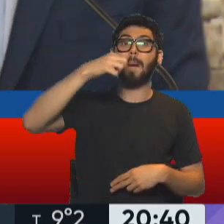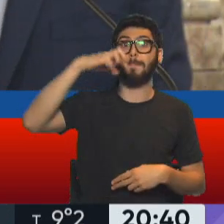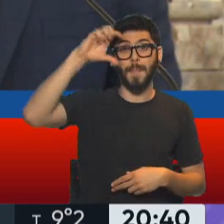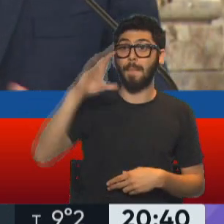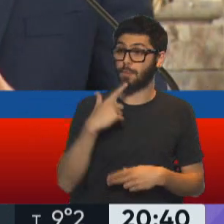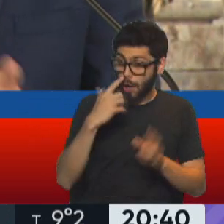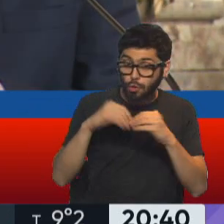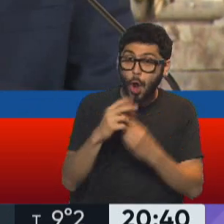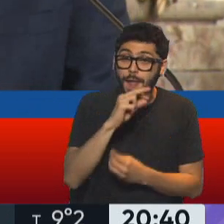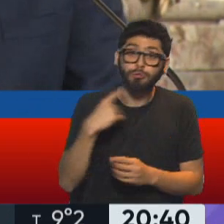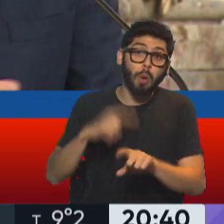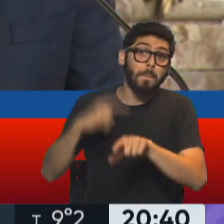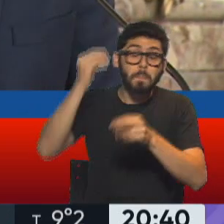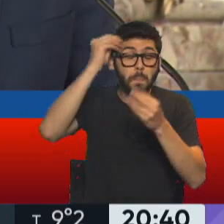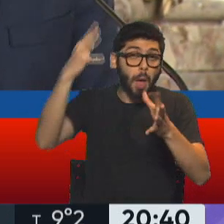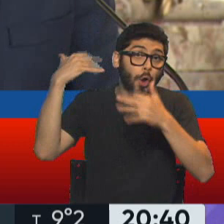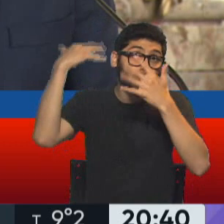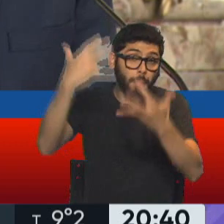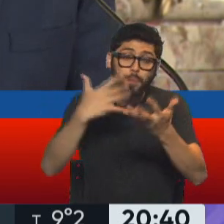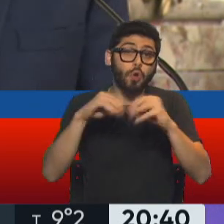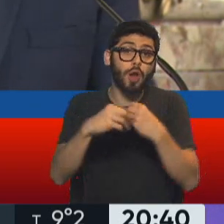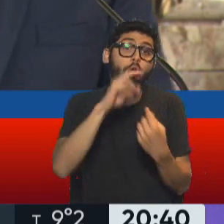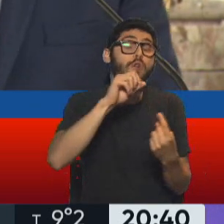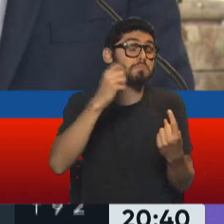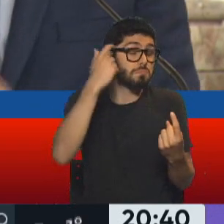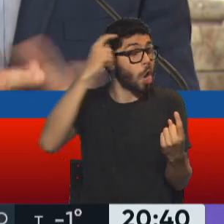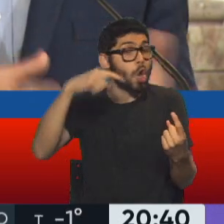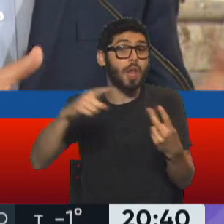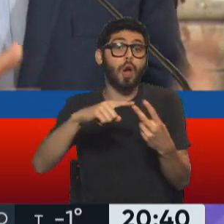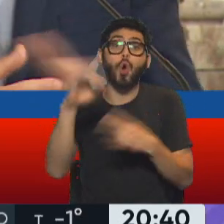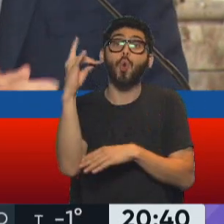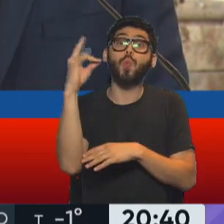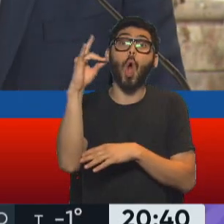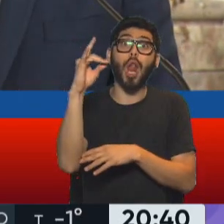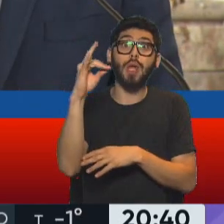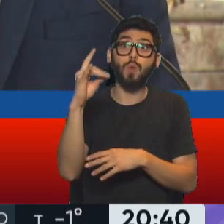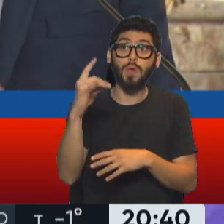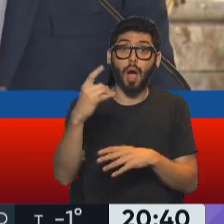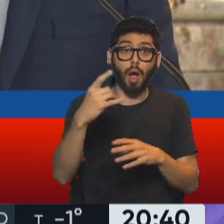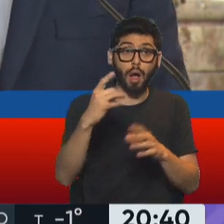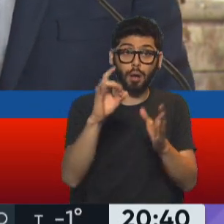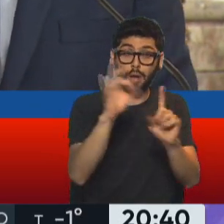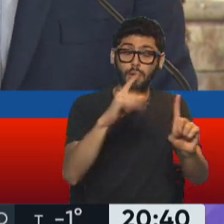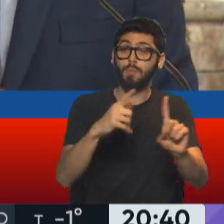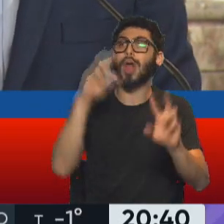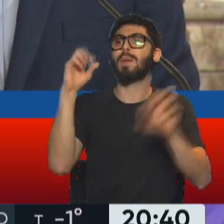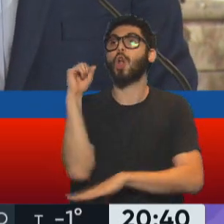con Panamá, ya me perdí, pero estaba pensando en otra muy grave como fue el golpe de Bolivia, que no tiene que ver tanto con lo económico, ¿no?